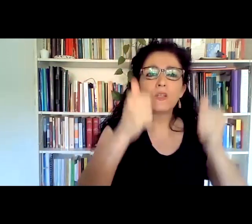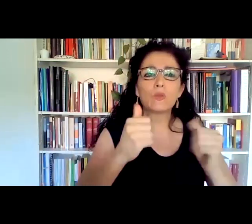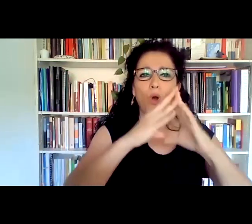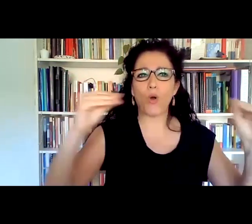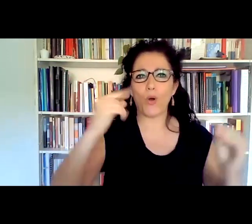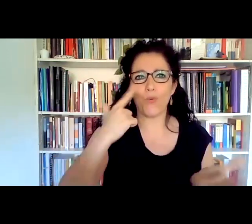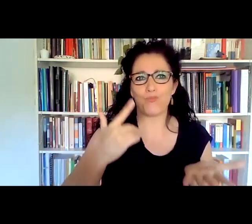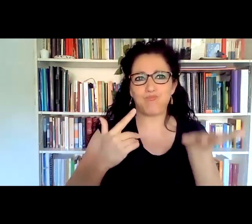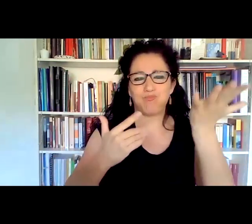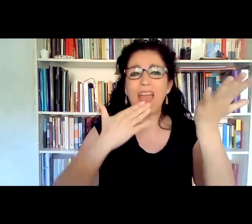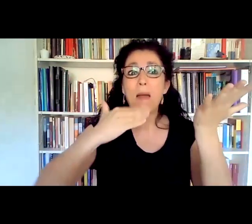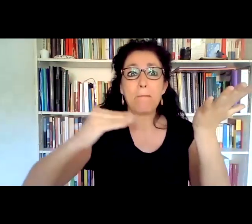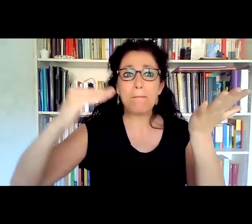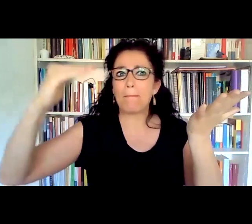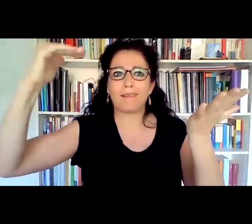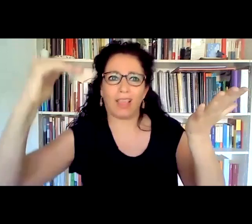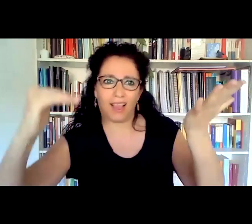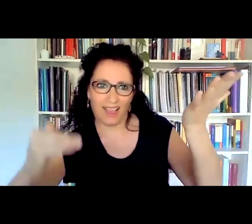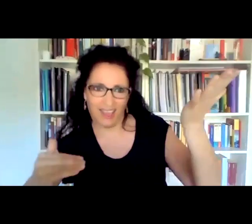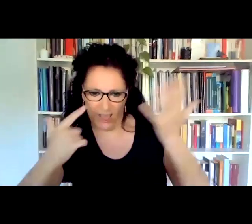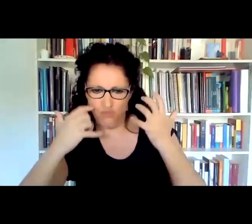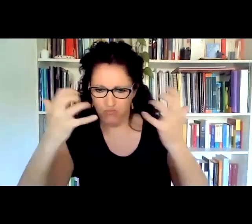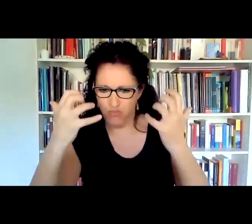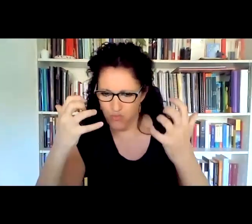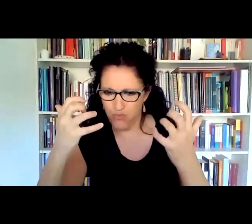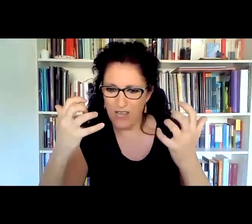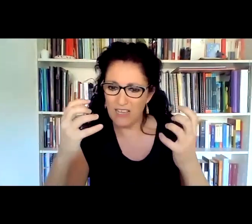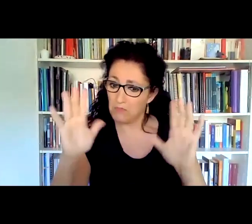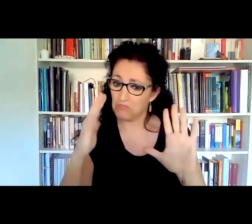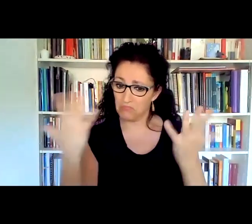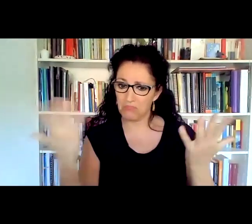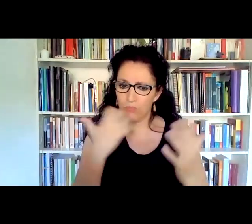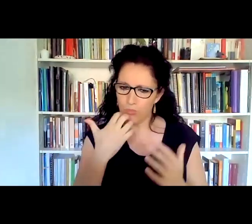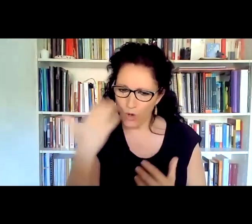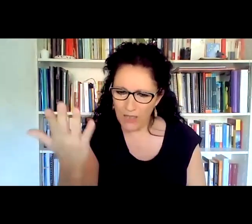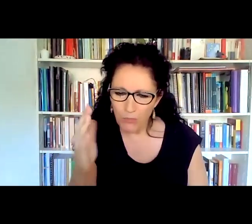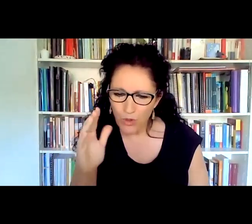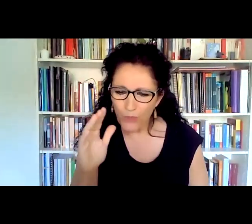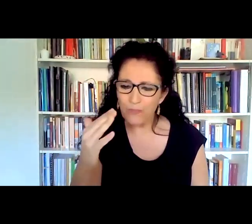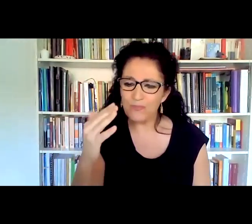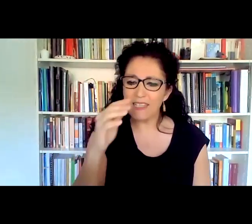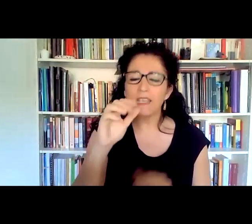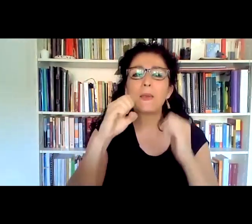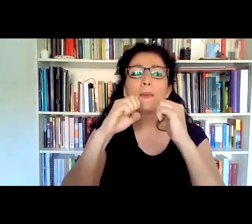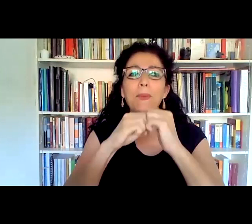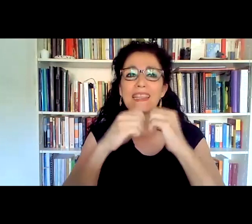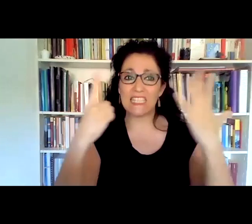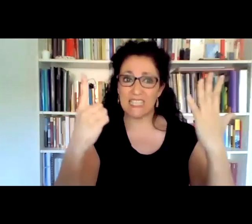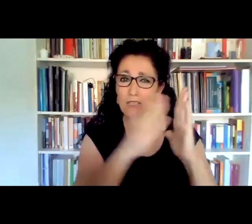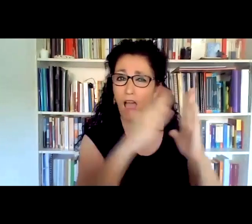y esto hace ver que cuanta más edad tienen los